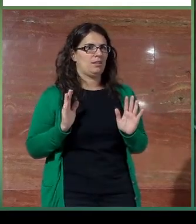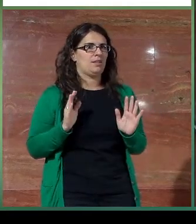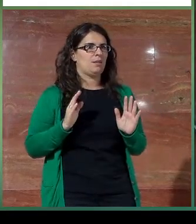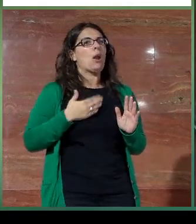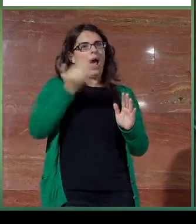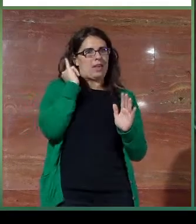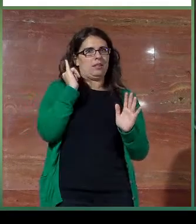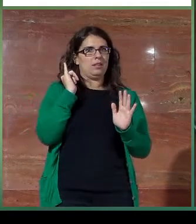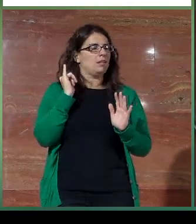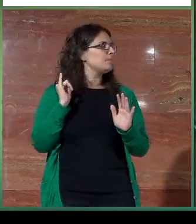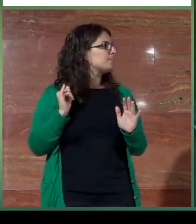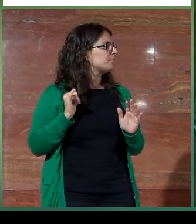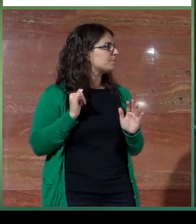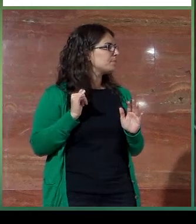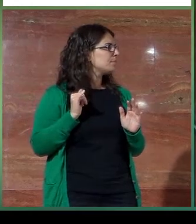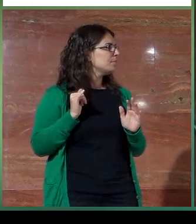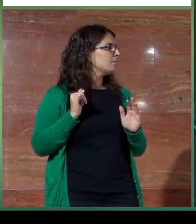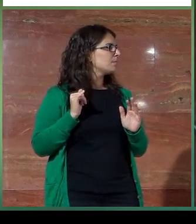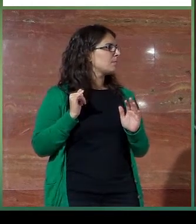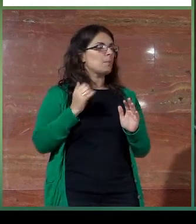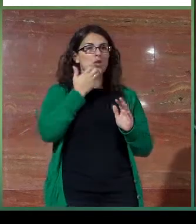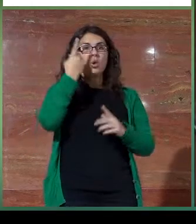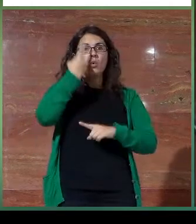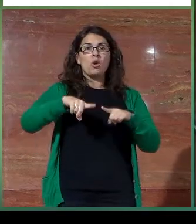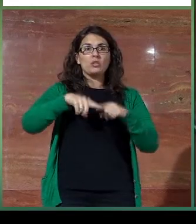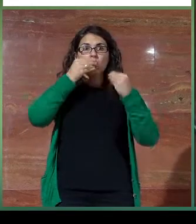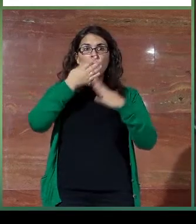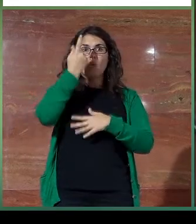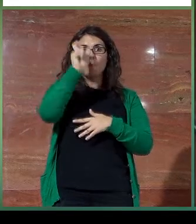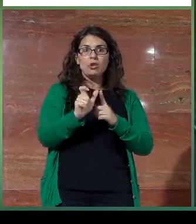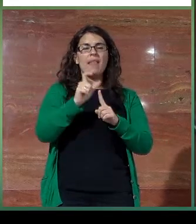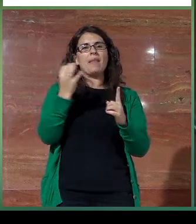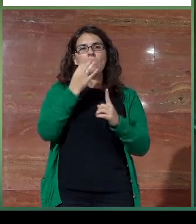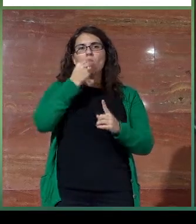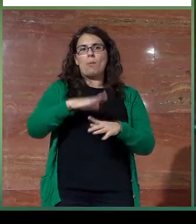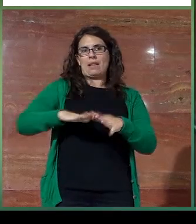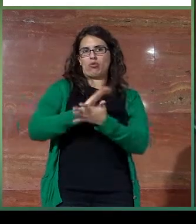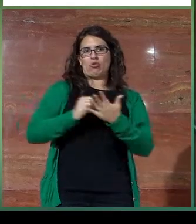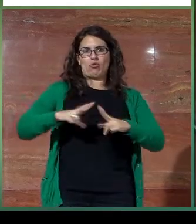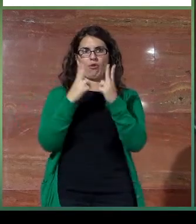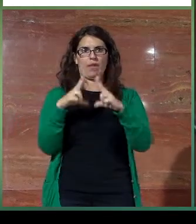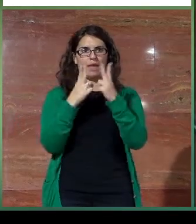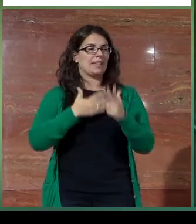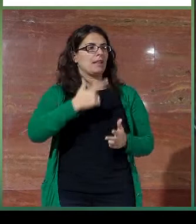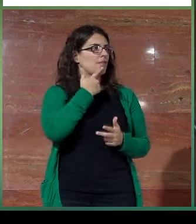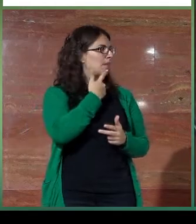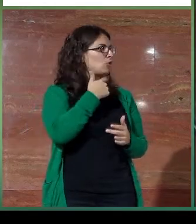Pero yo siempre he dicho que lo que es bueno para la discapacidad es bueno para toda la sociedad. Quiero decir, el que yo vaya a la